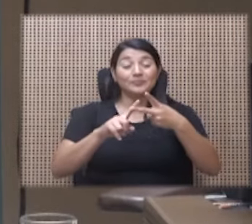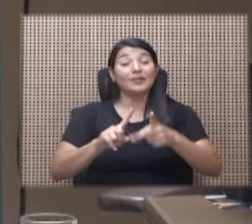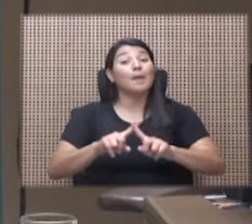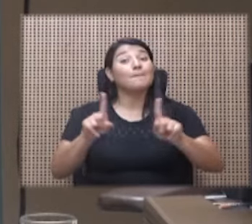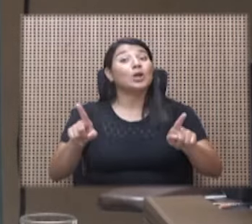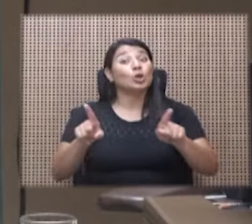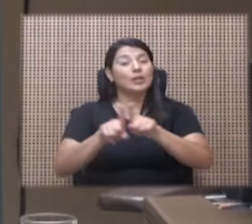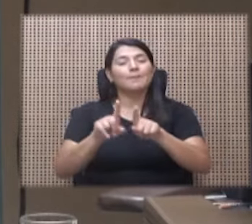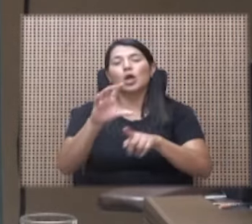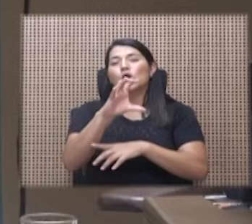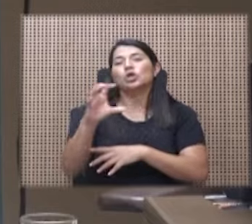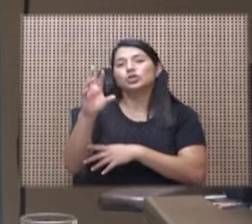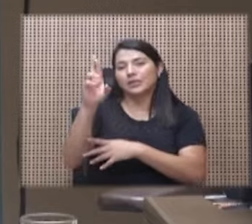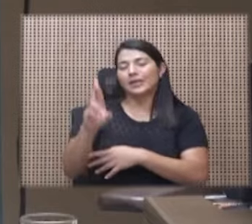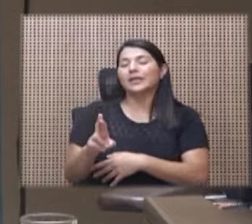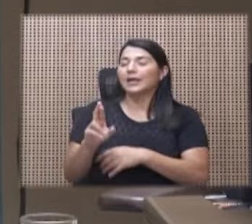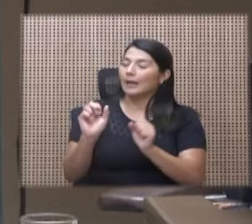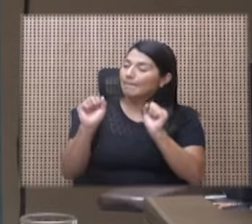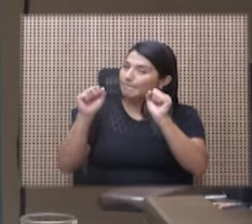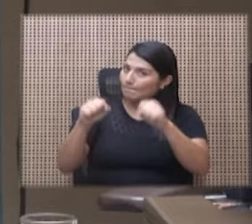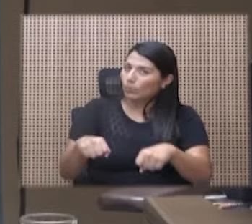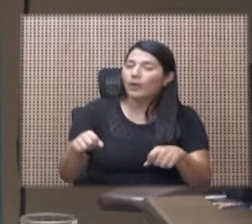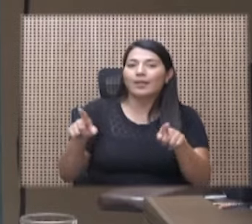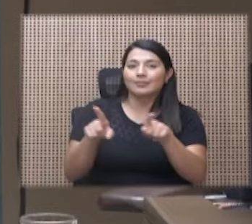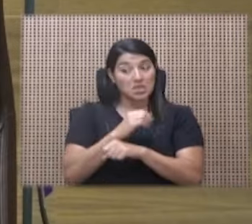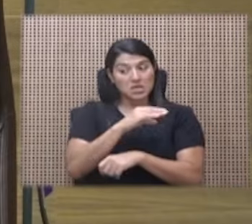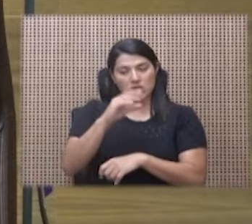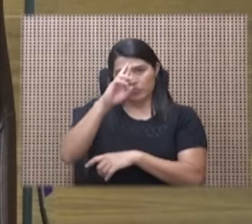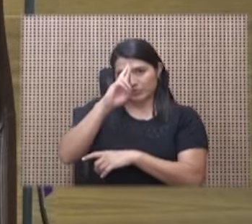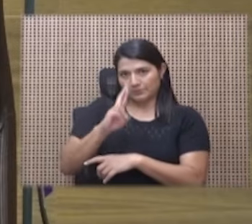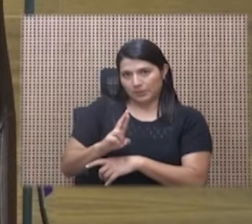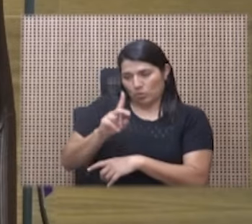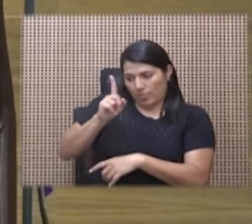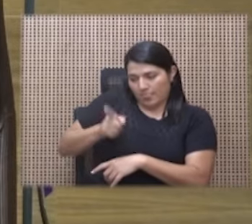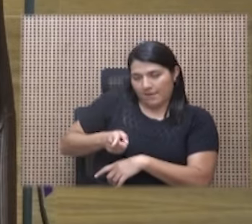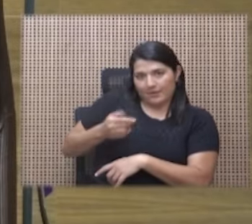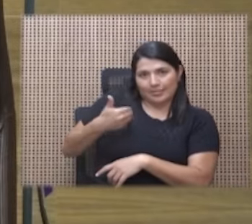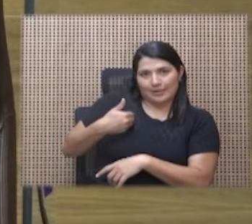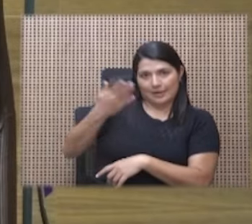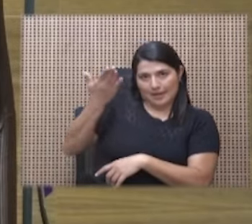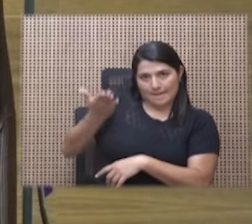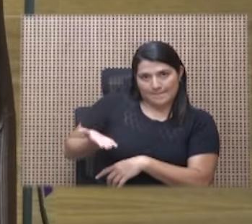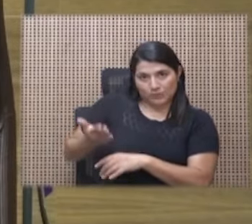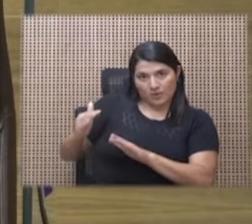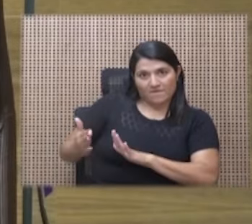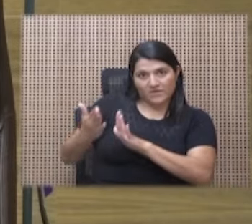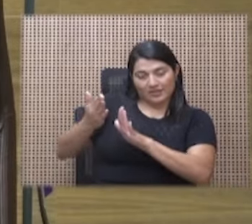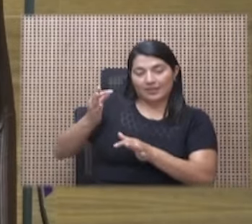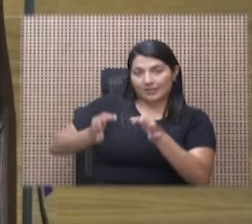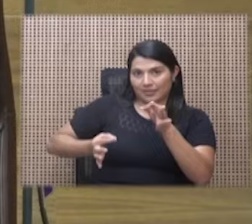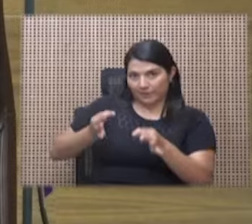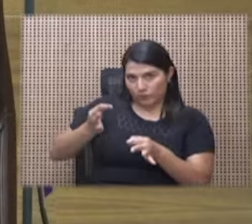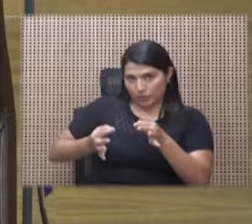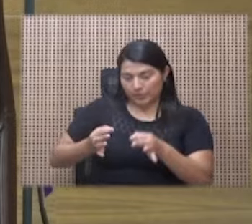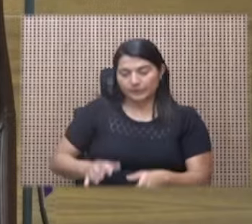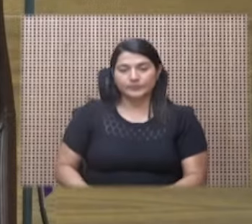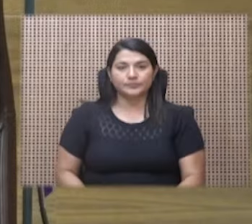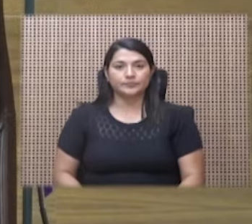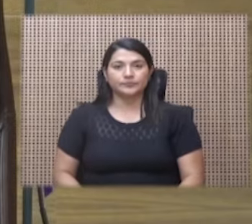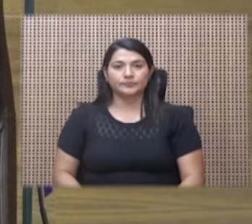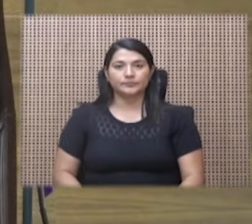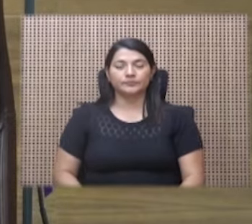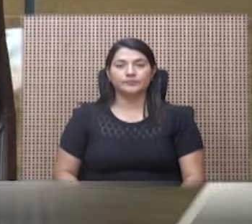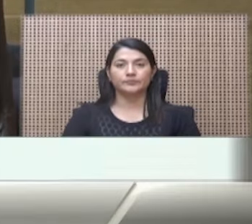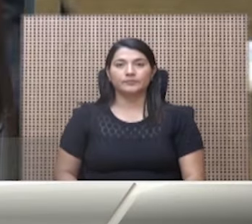Rica podría ser también sancionado el diputado liberal progresista elens señaló que apoya la